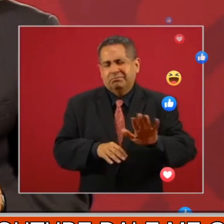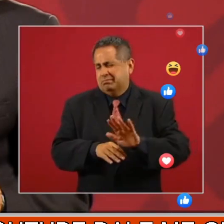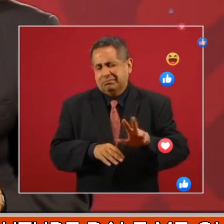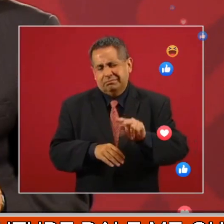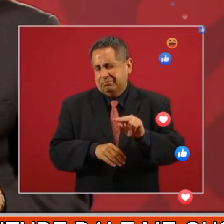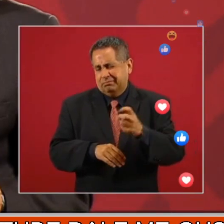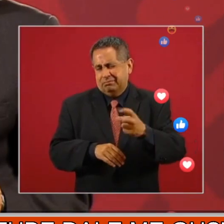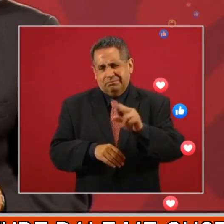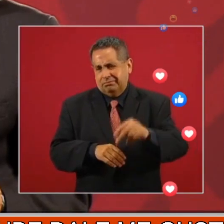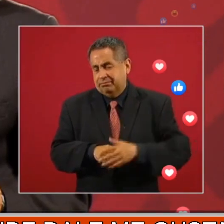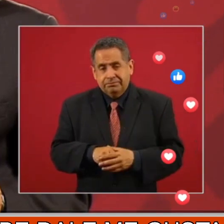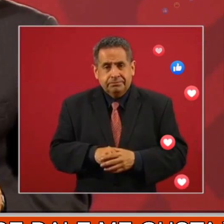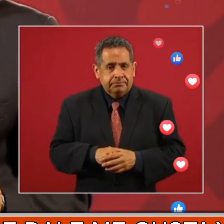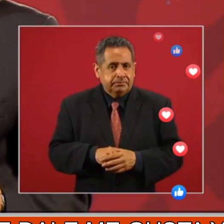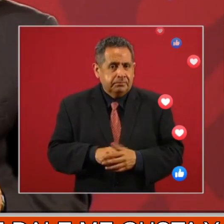que